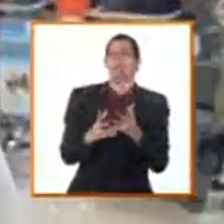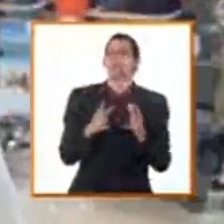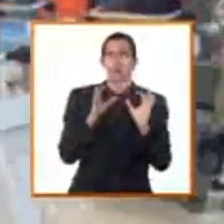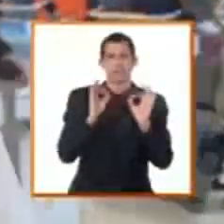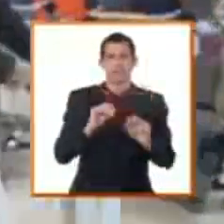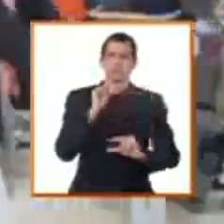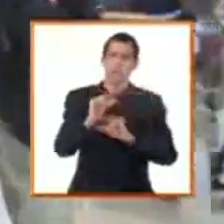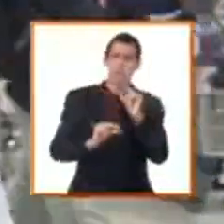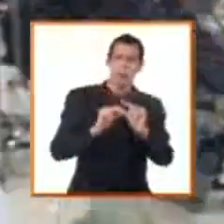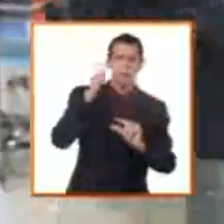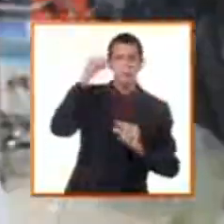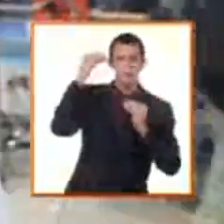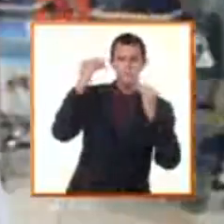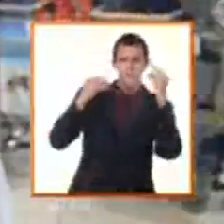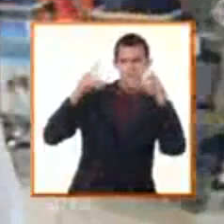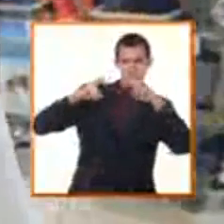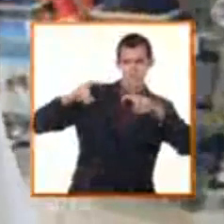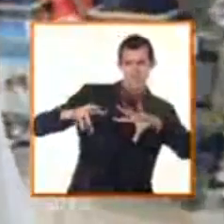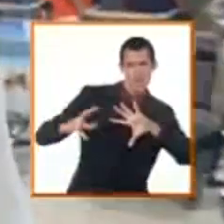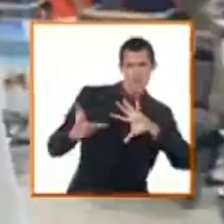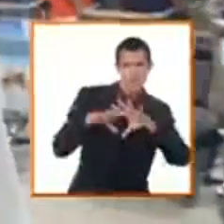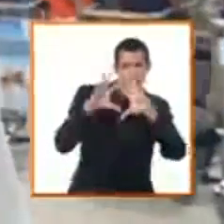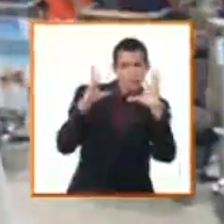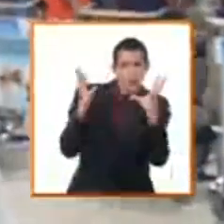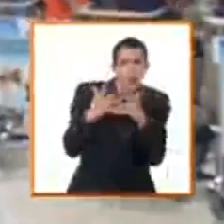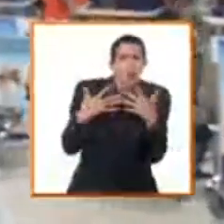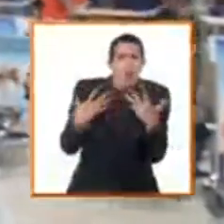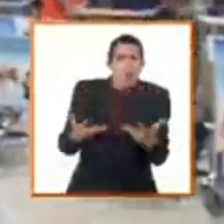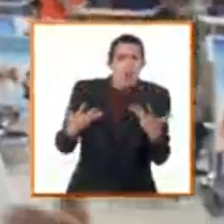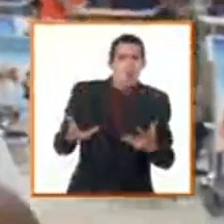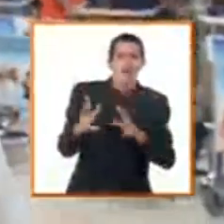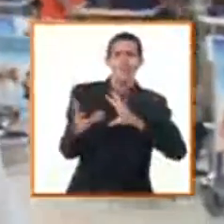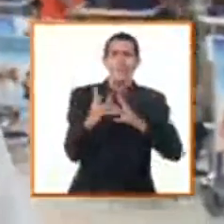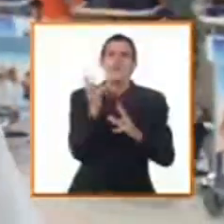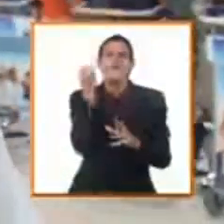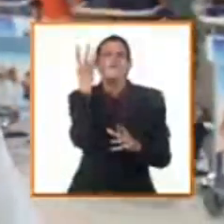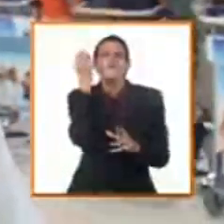perfeccionando en su manera de introducirla, tratando de que no sean detectados.